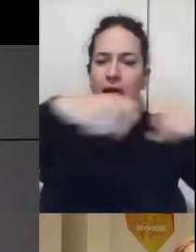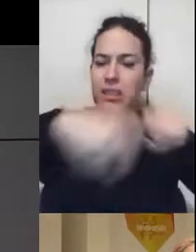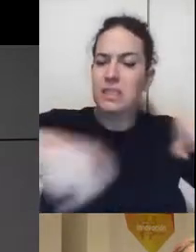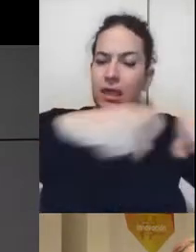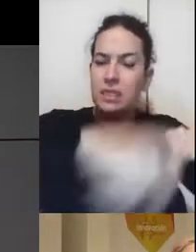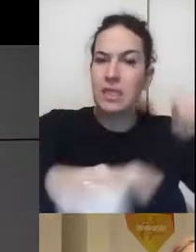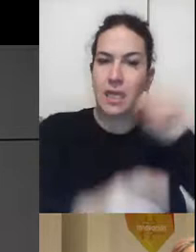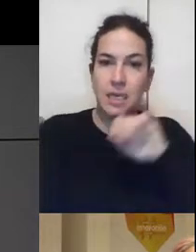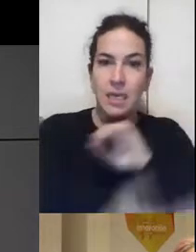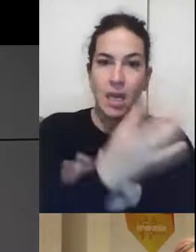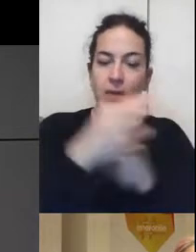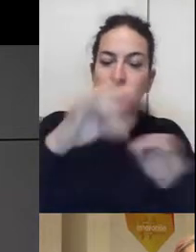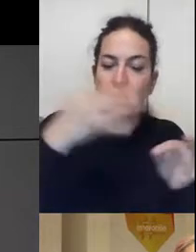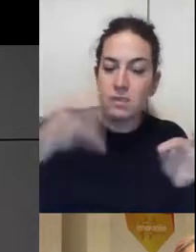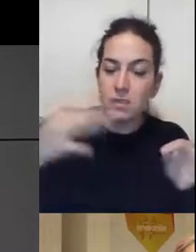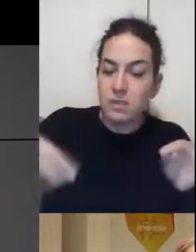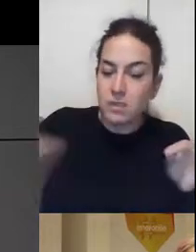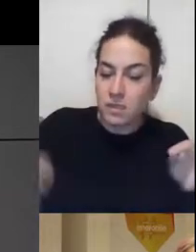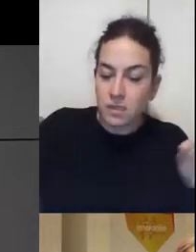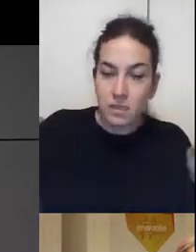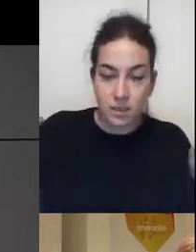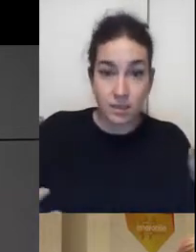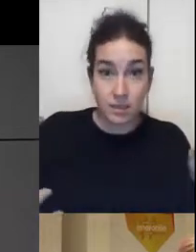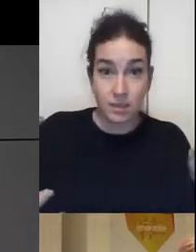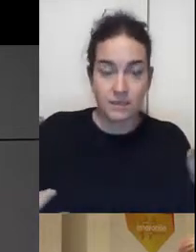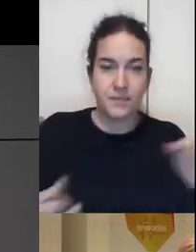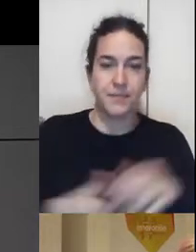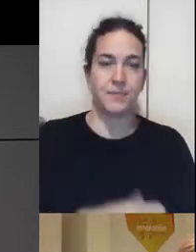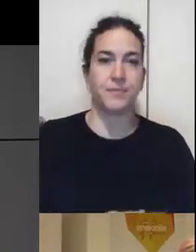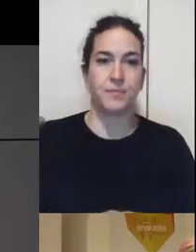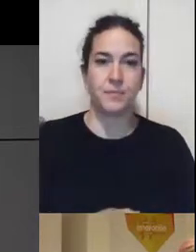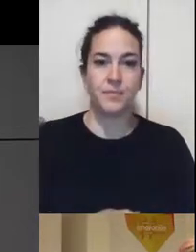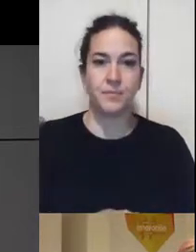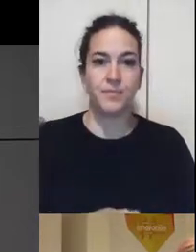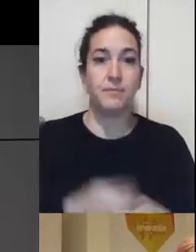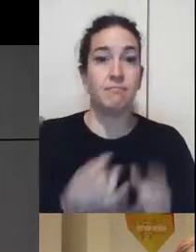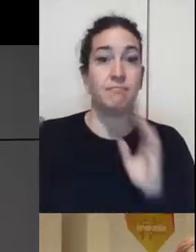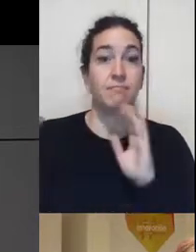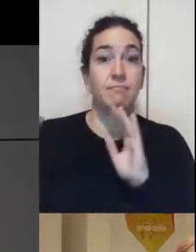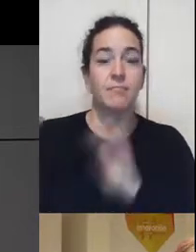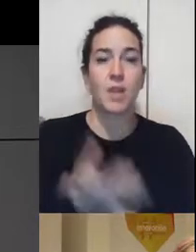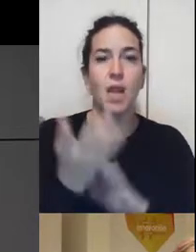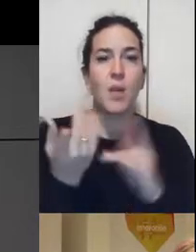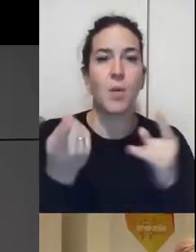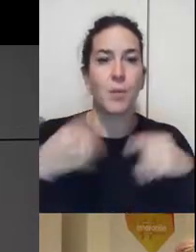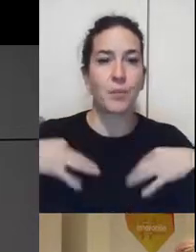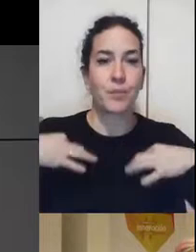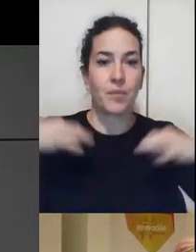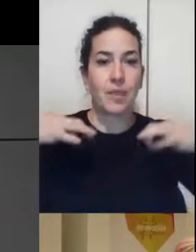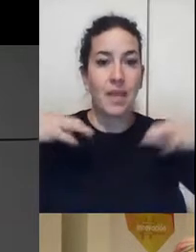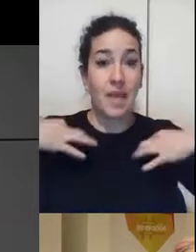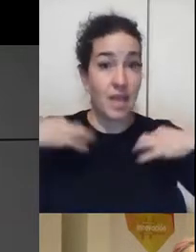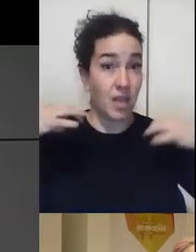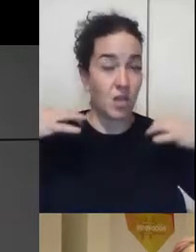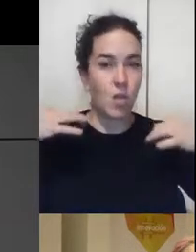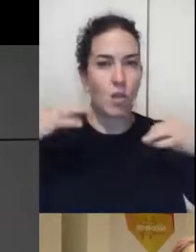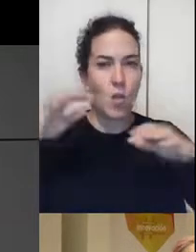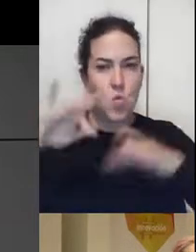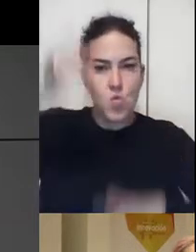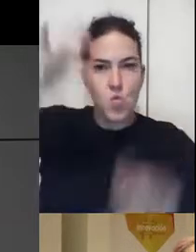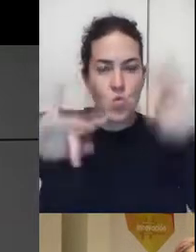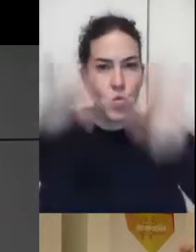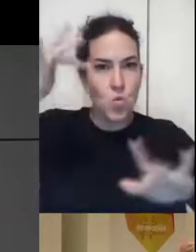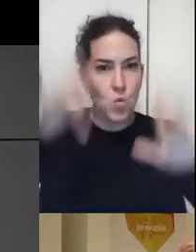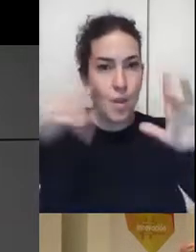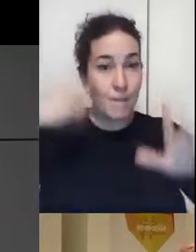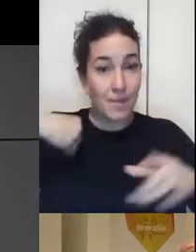a hilar cada una de esas tiras sobre las redes de fruta y generó un tejido con, además, el brillo típico del